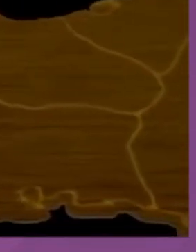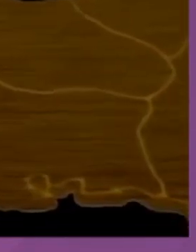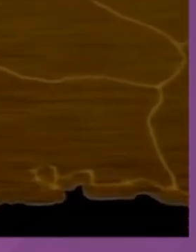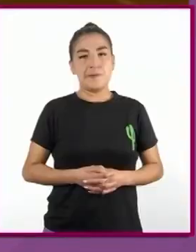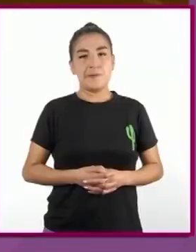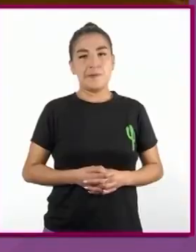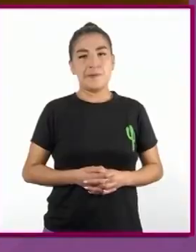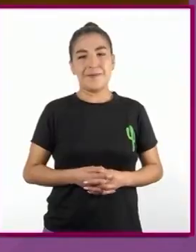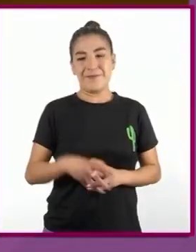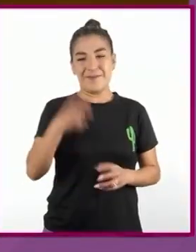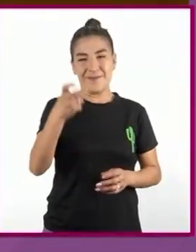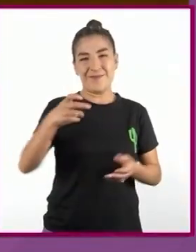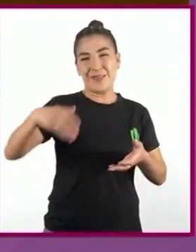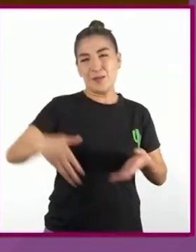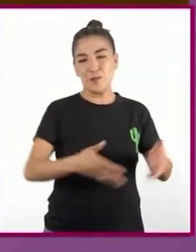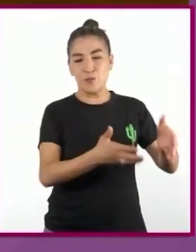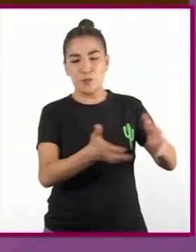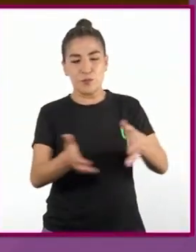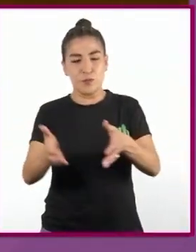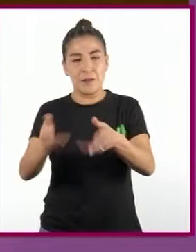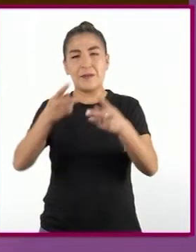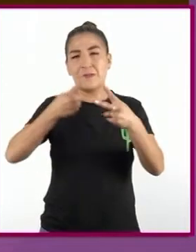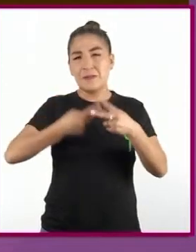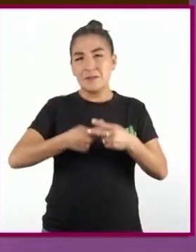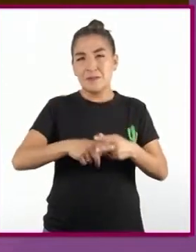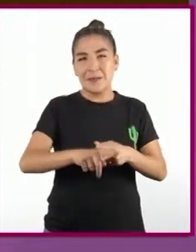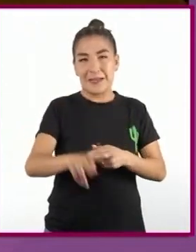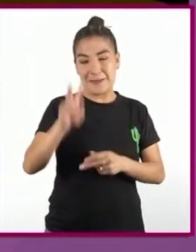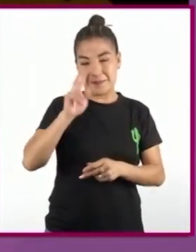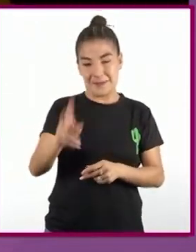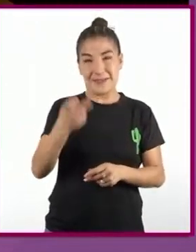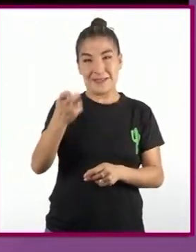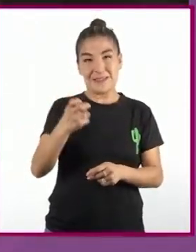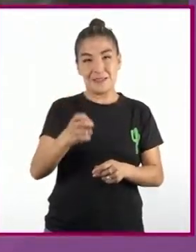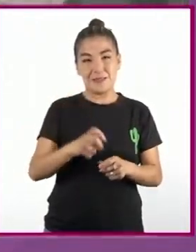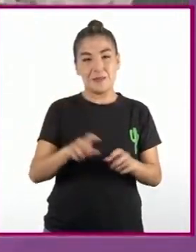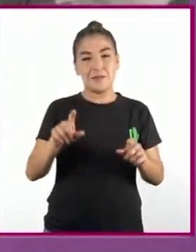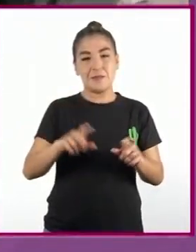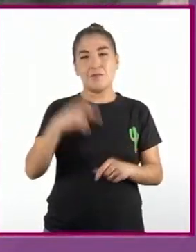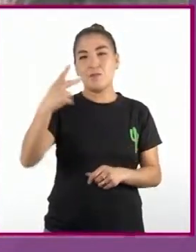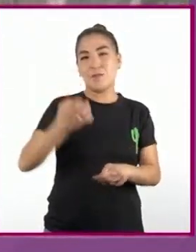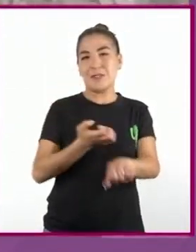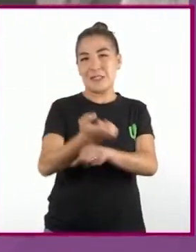El recorrido inicia. Nos encontramos al noreste del estado de Puebla.